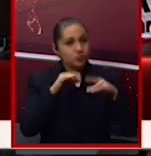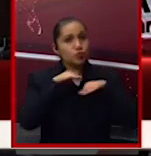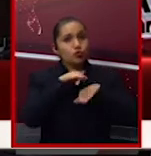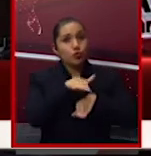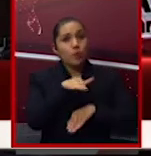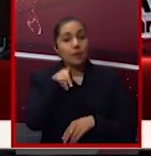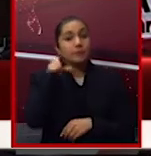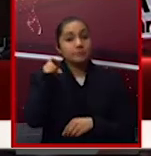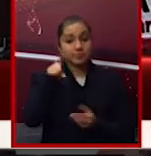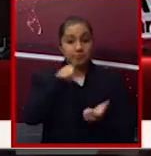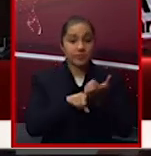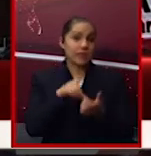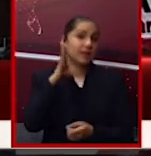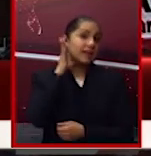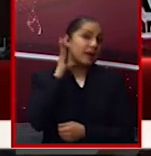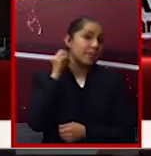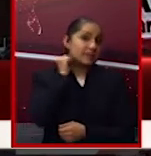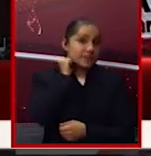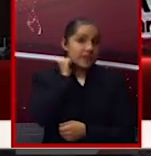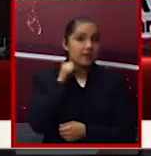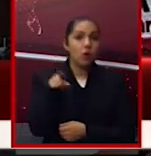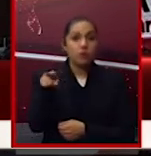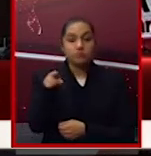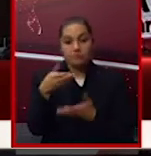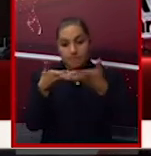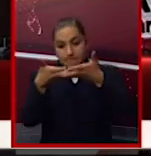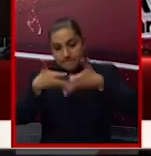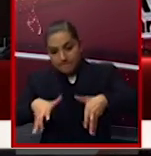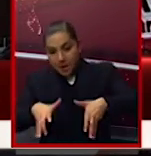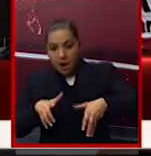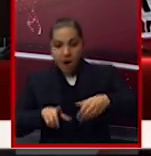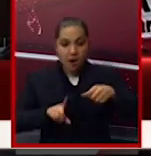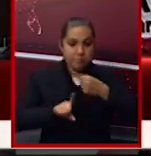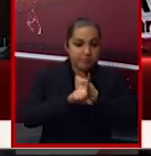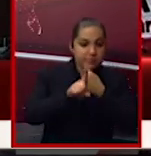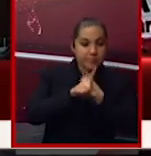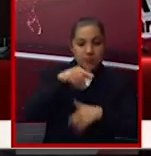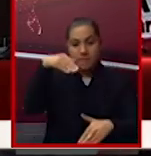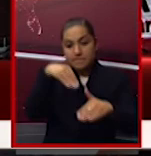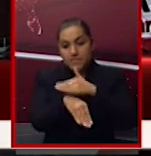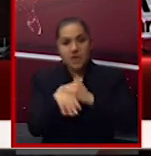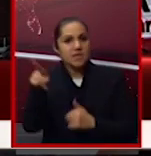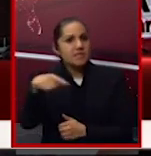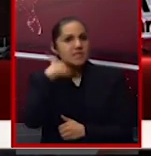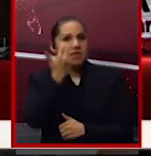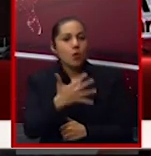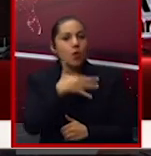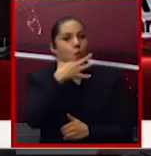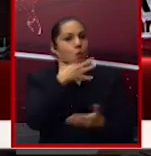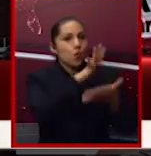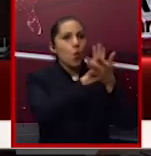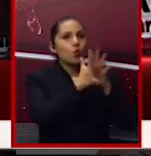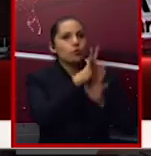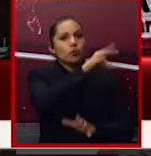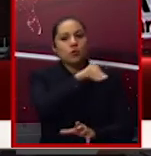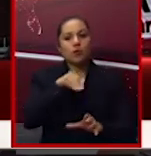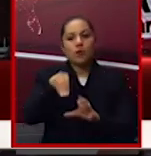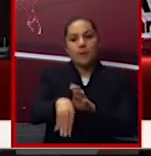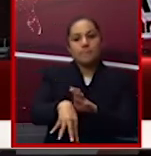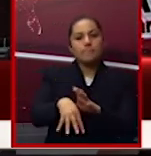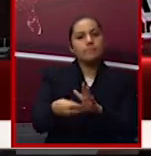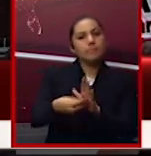Senado quiere hundir el intento de combatir la corrupción. Por eso es que no estamos de